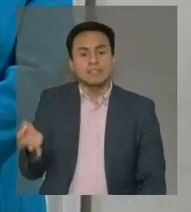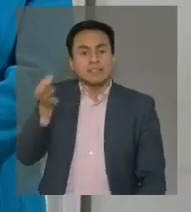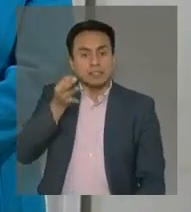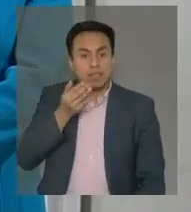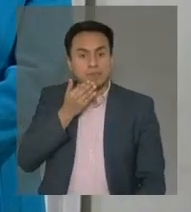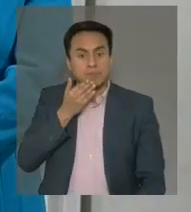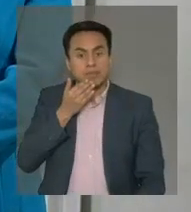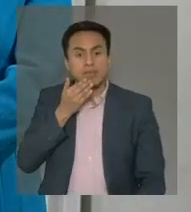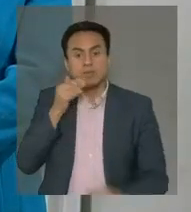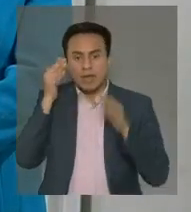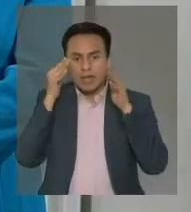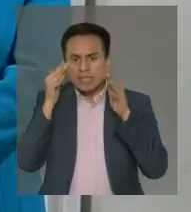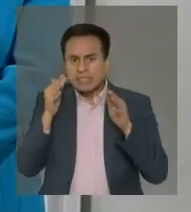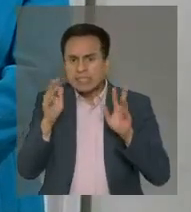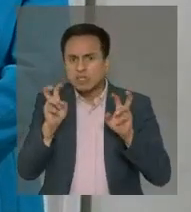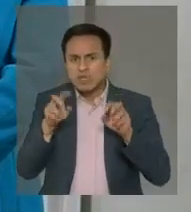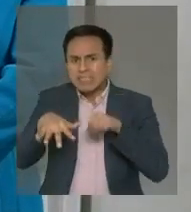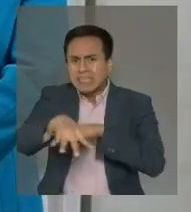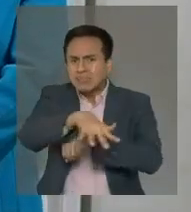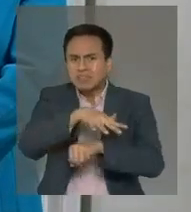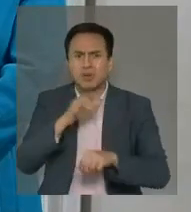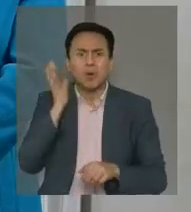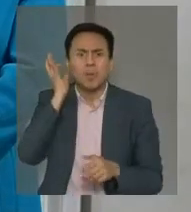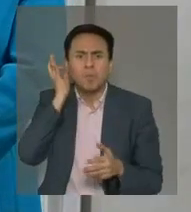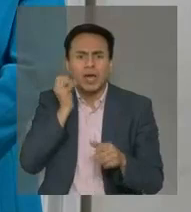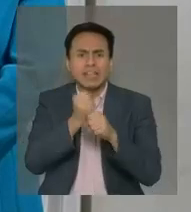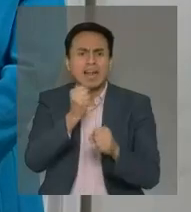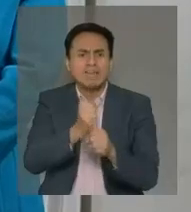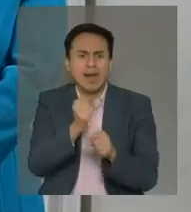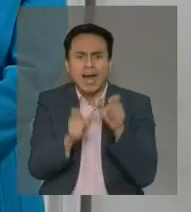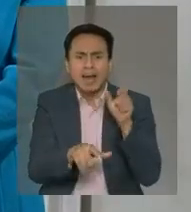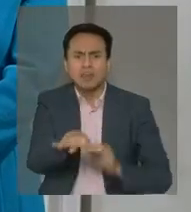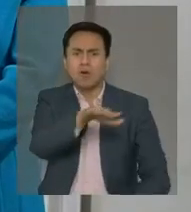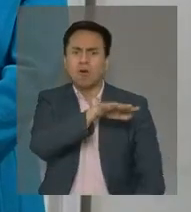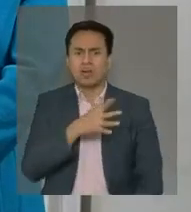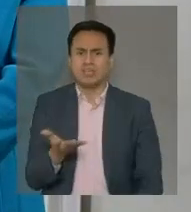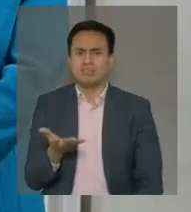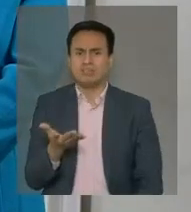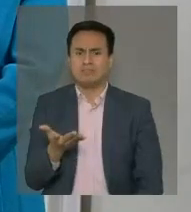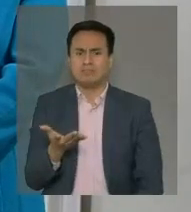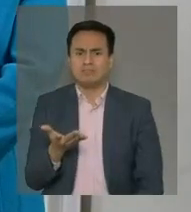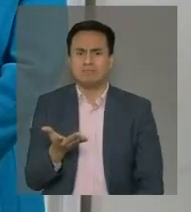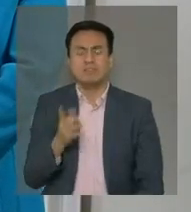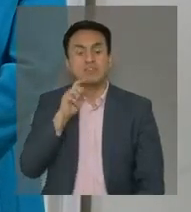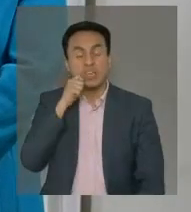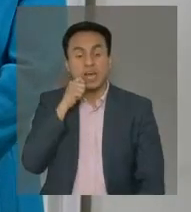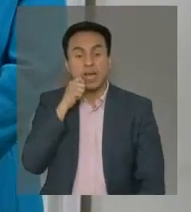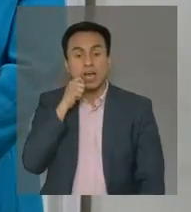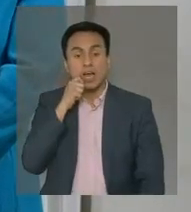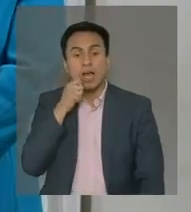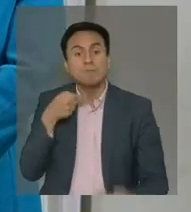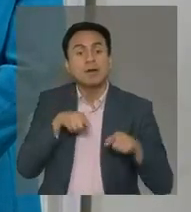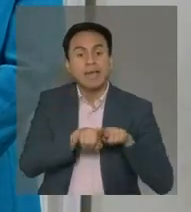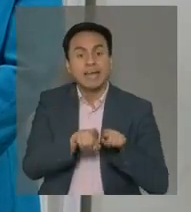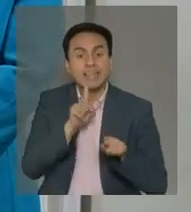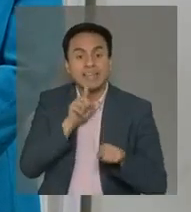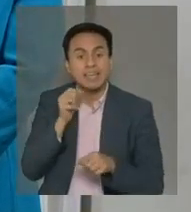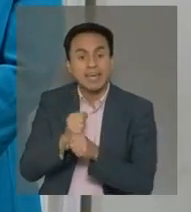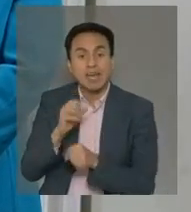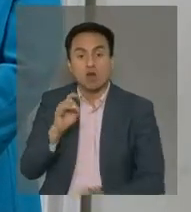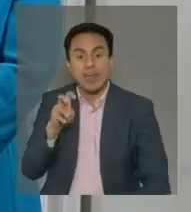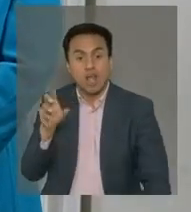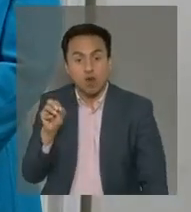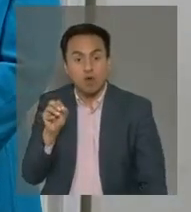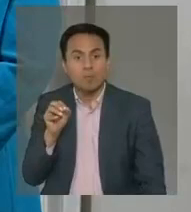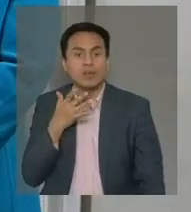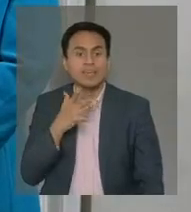la atención respecto de la situación de las mujeres trabajadoras que son pareja de alguien que trabaja en la estatal porque si es que